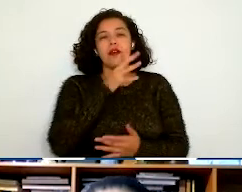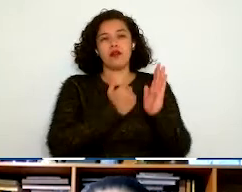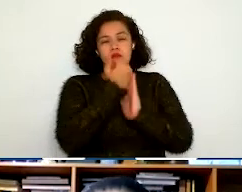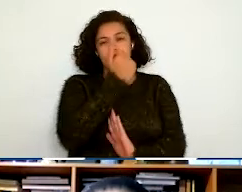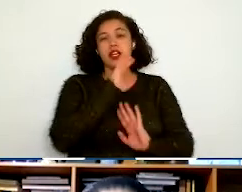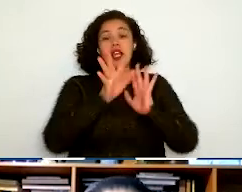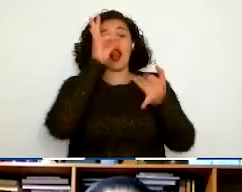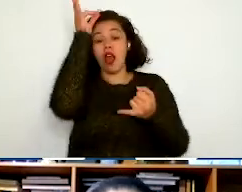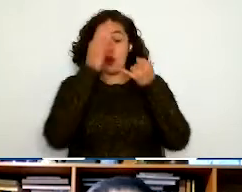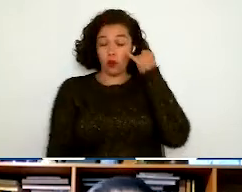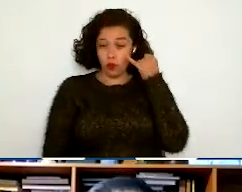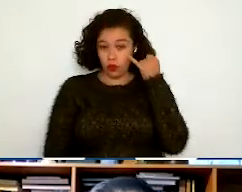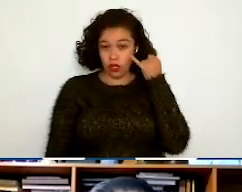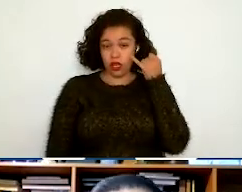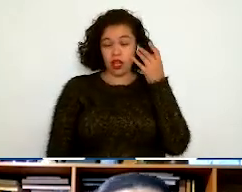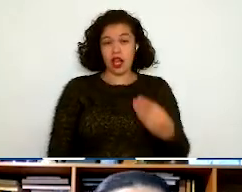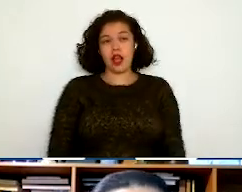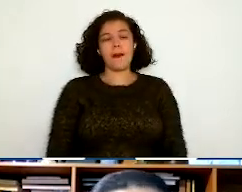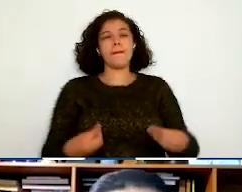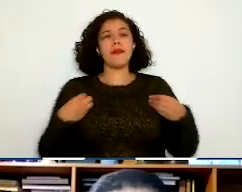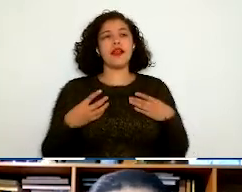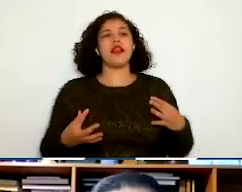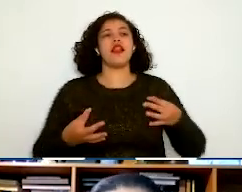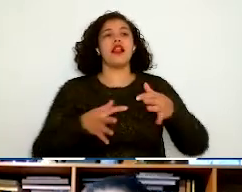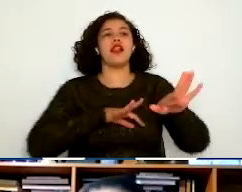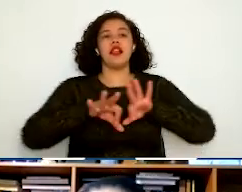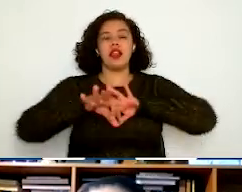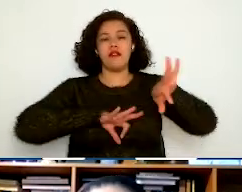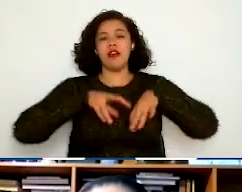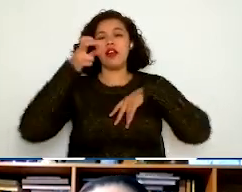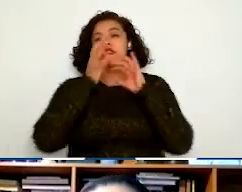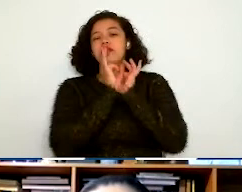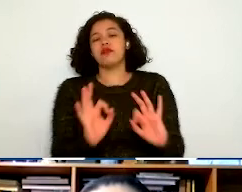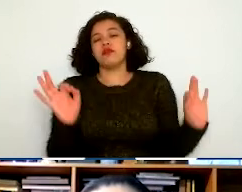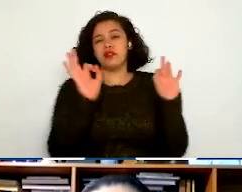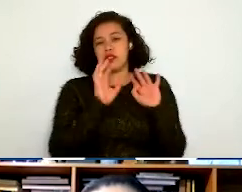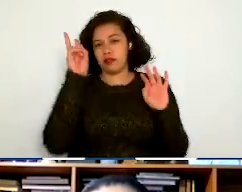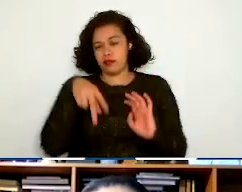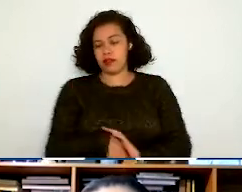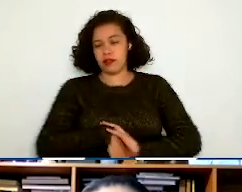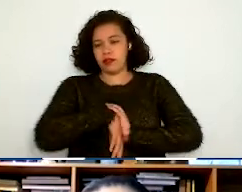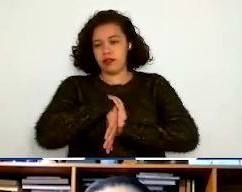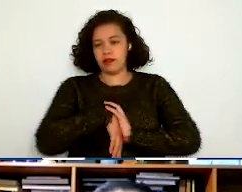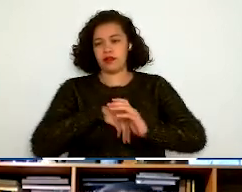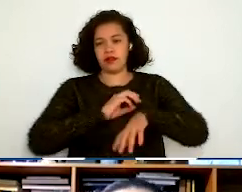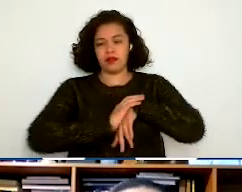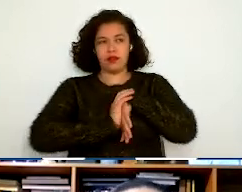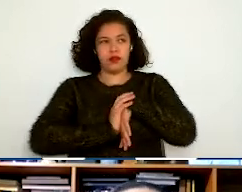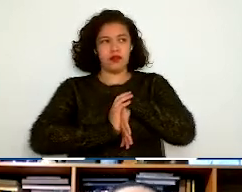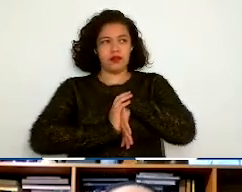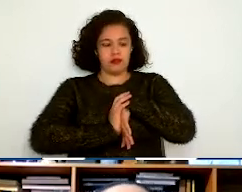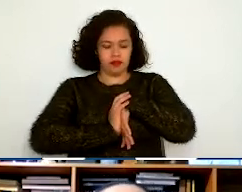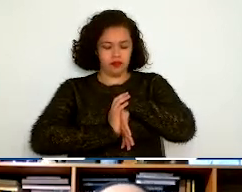última vertiente, justo la calidad de vida laboral, es también muy importante porque aquí